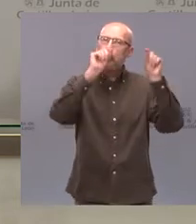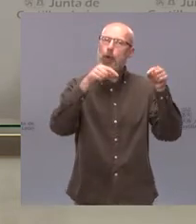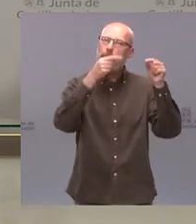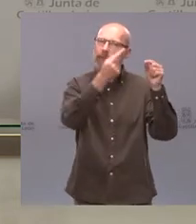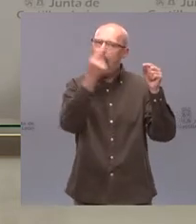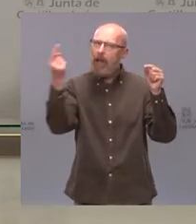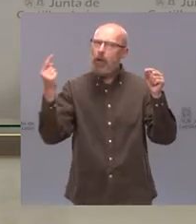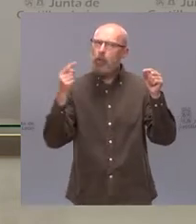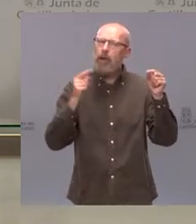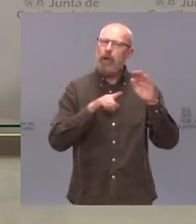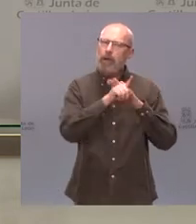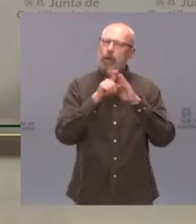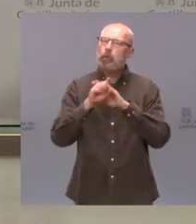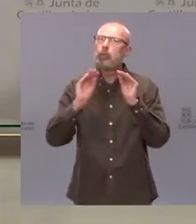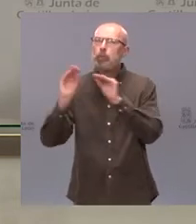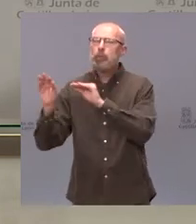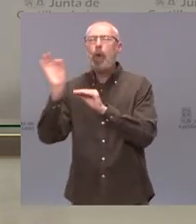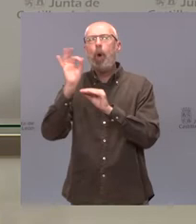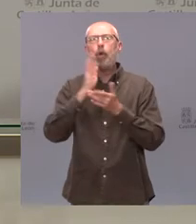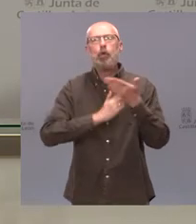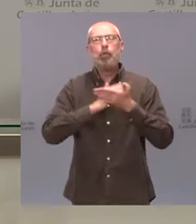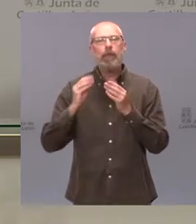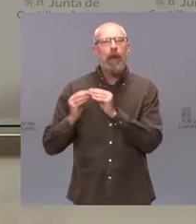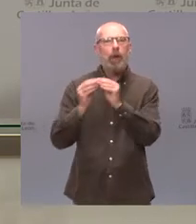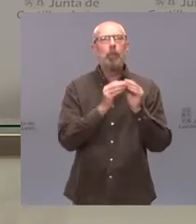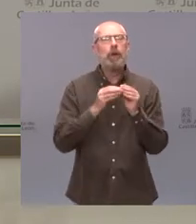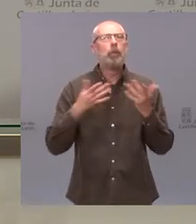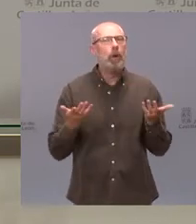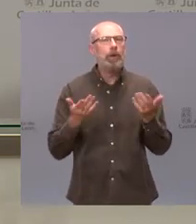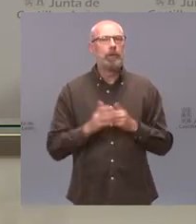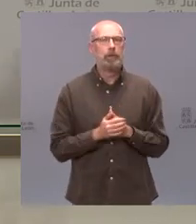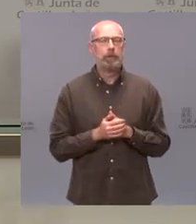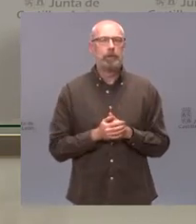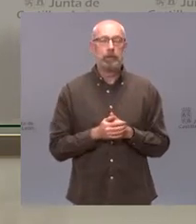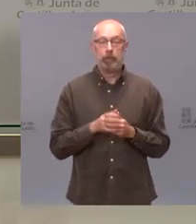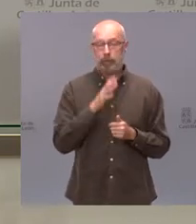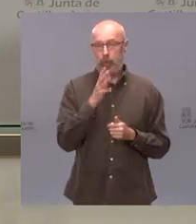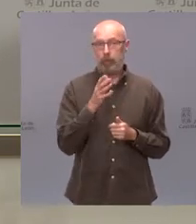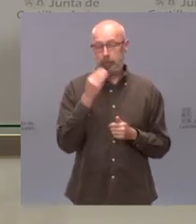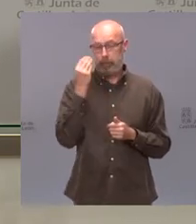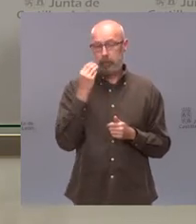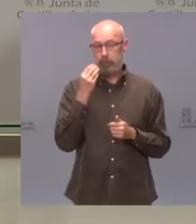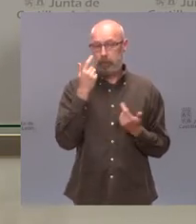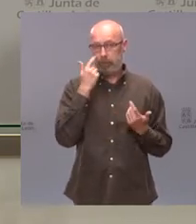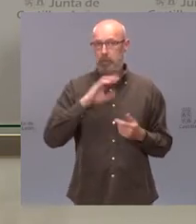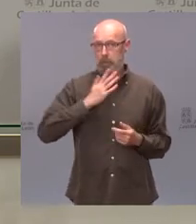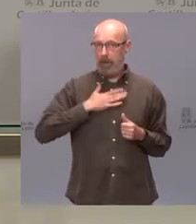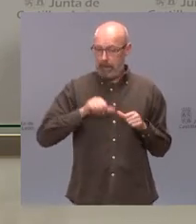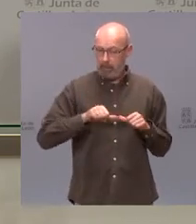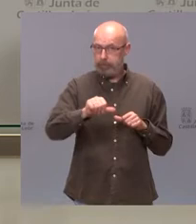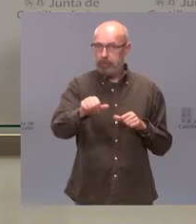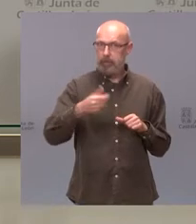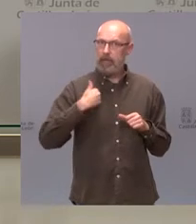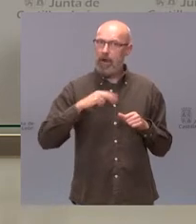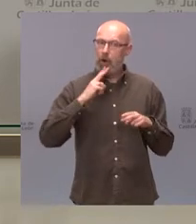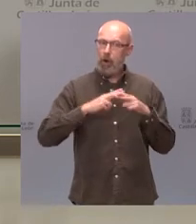hoy como un único área? Entiendo entonces que a partir de mañana los establecimientos de hostelería